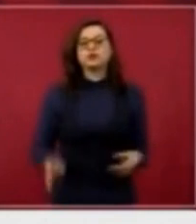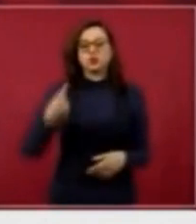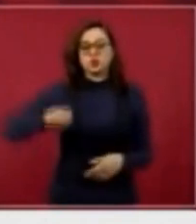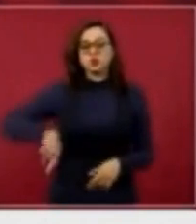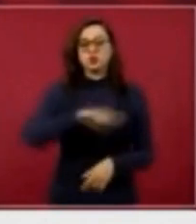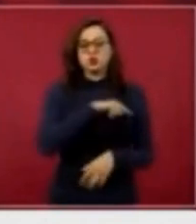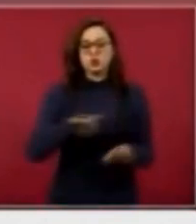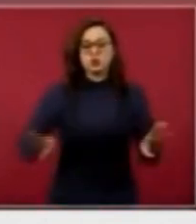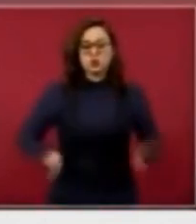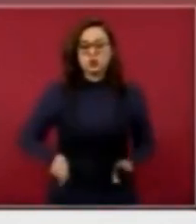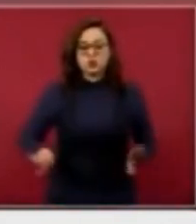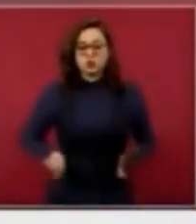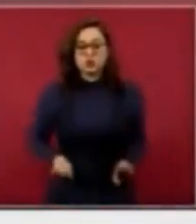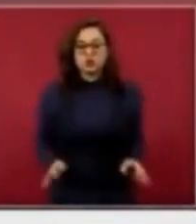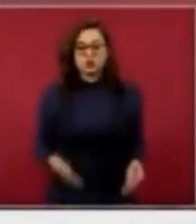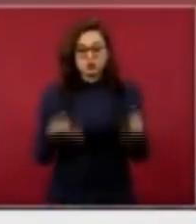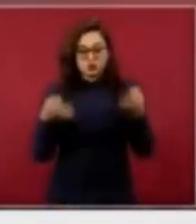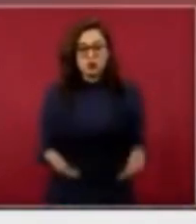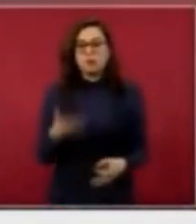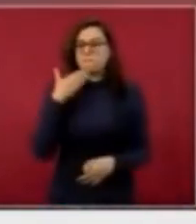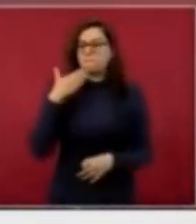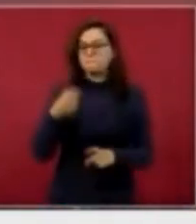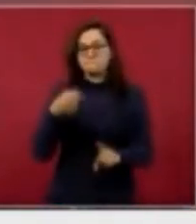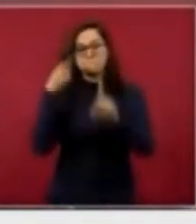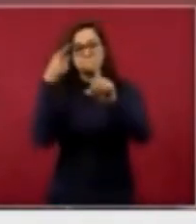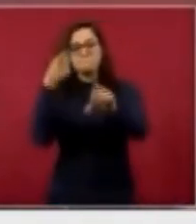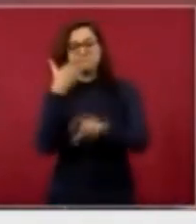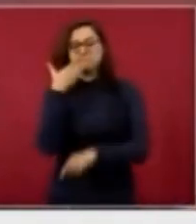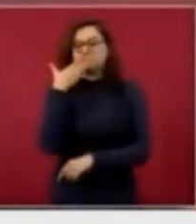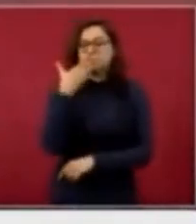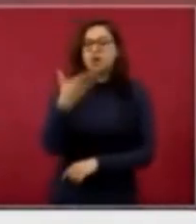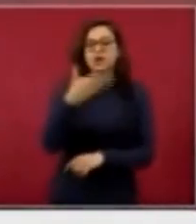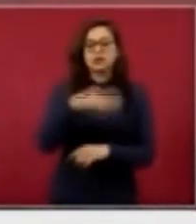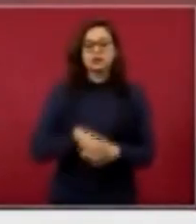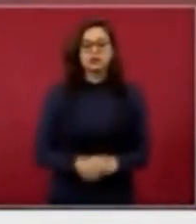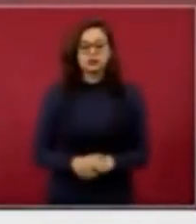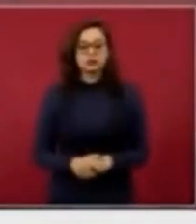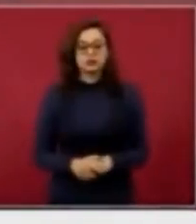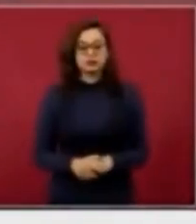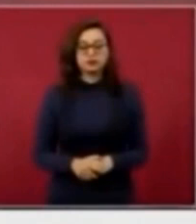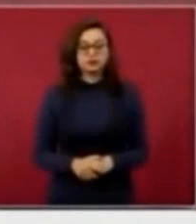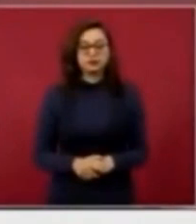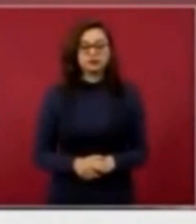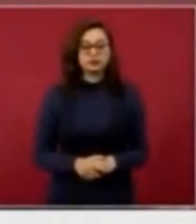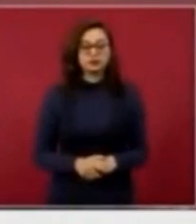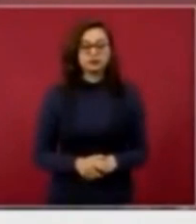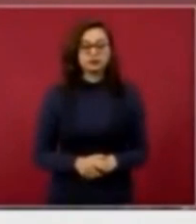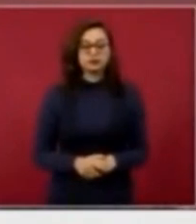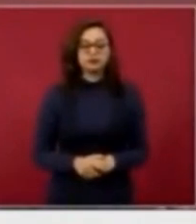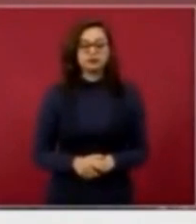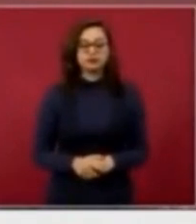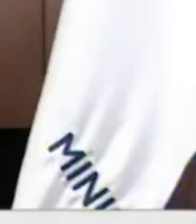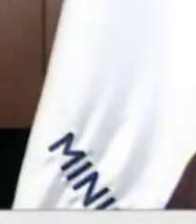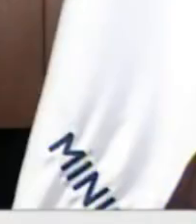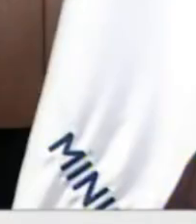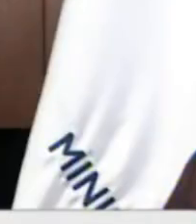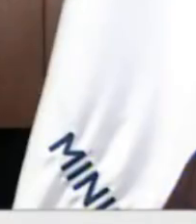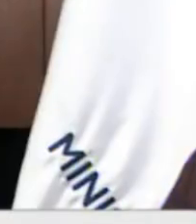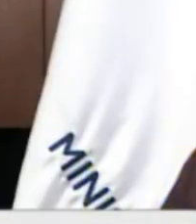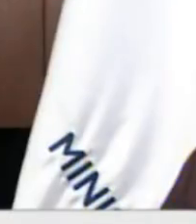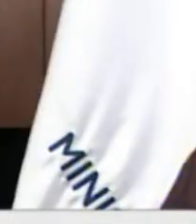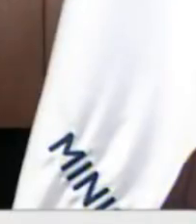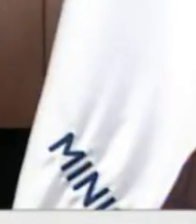también mencionaba la posibilidad de que venga la secretaria de comercio que sería pues la persona que ve el cargo que yo